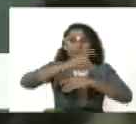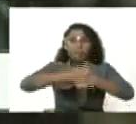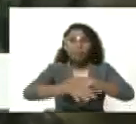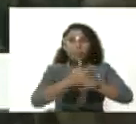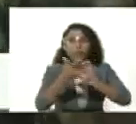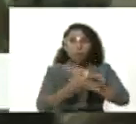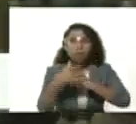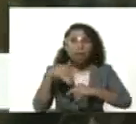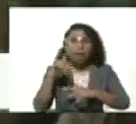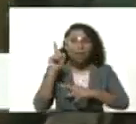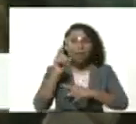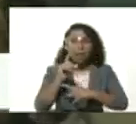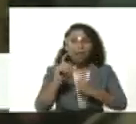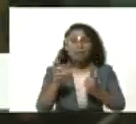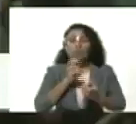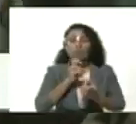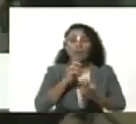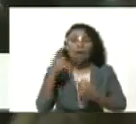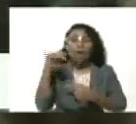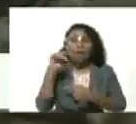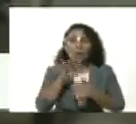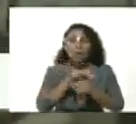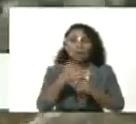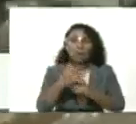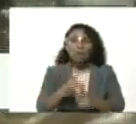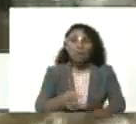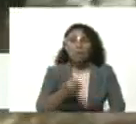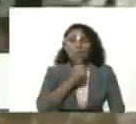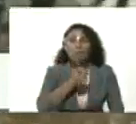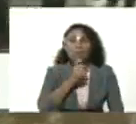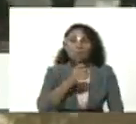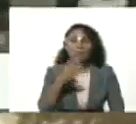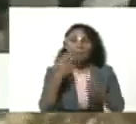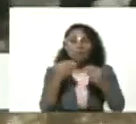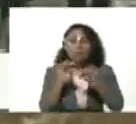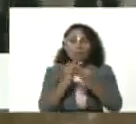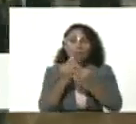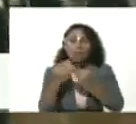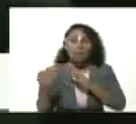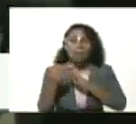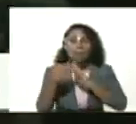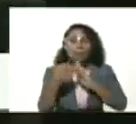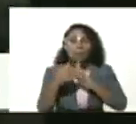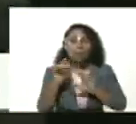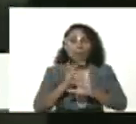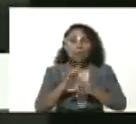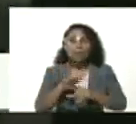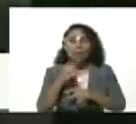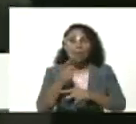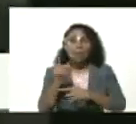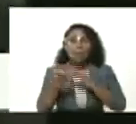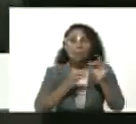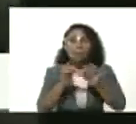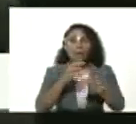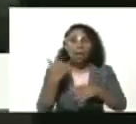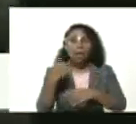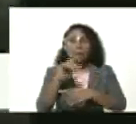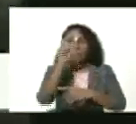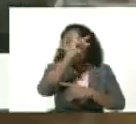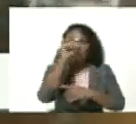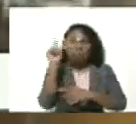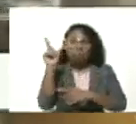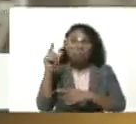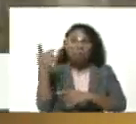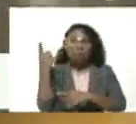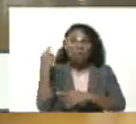En el Dorado, mi comandante, tenemos una situación compleja, tenemos muchas familias afectadas, pero como ya le hice referencia, está nuestro partido. Nosotros desde